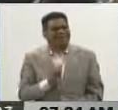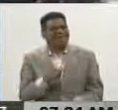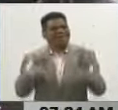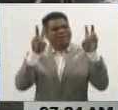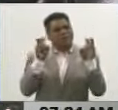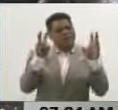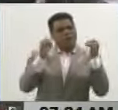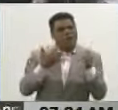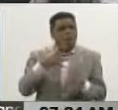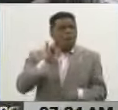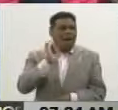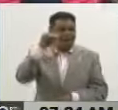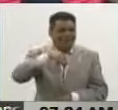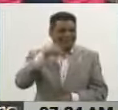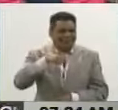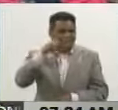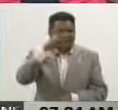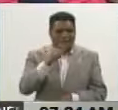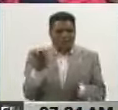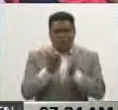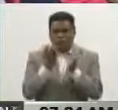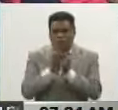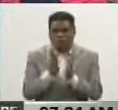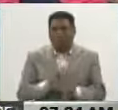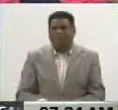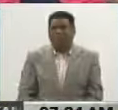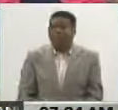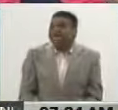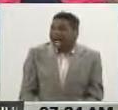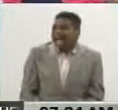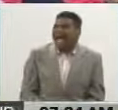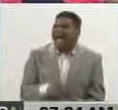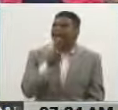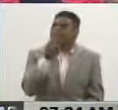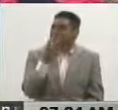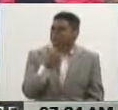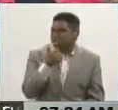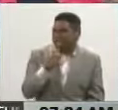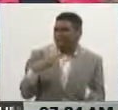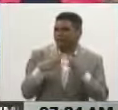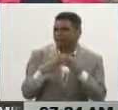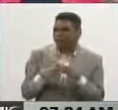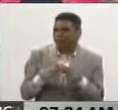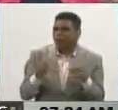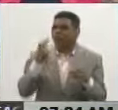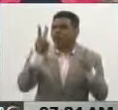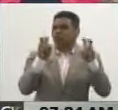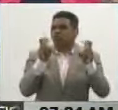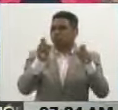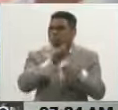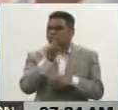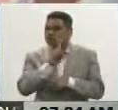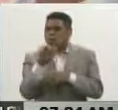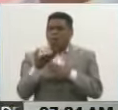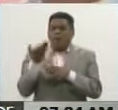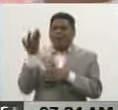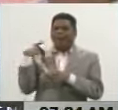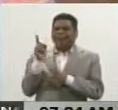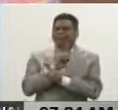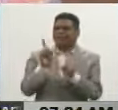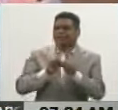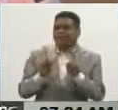escolar 2016-2017? Trae, primero como novedad, que no estamos dando retroceso en ninguno